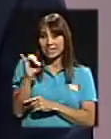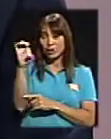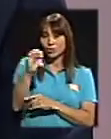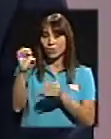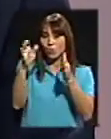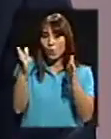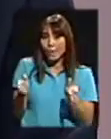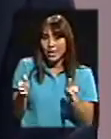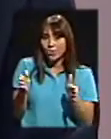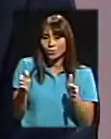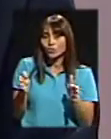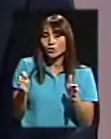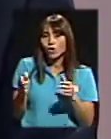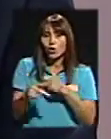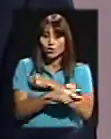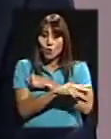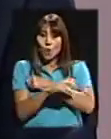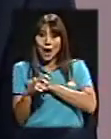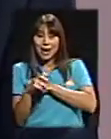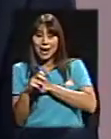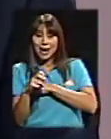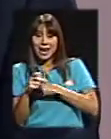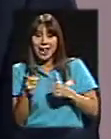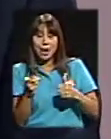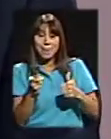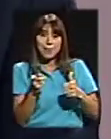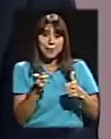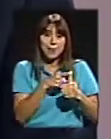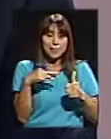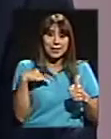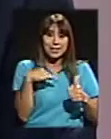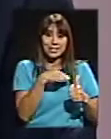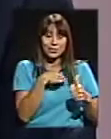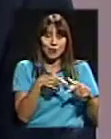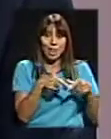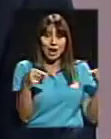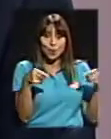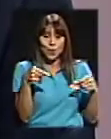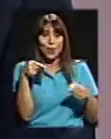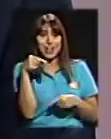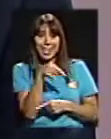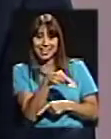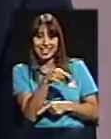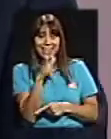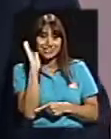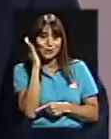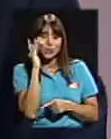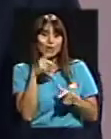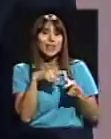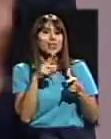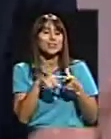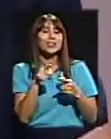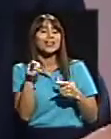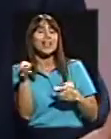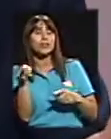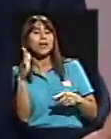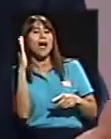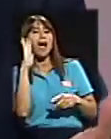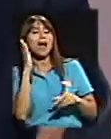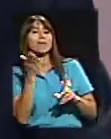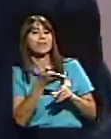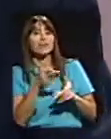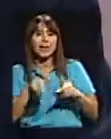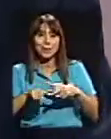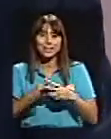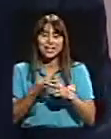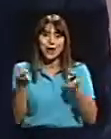le robaran al primer ministro Abe de Japón ese discurso, empezaría a ocurrir bastantes